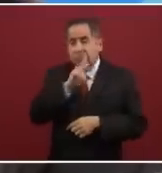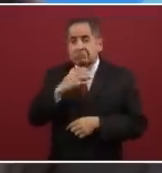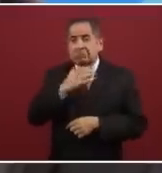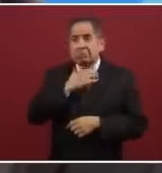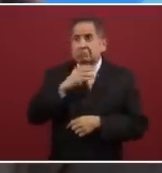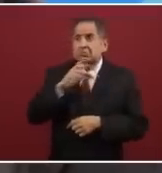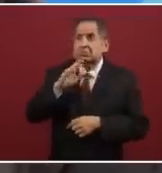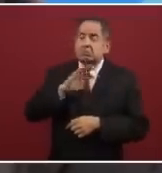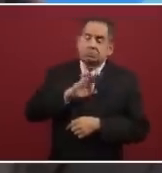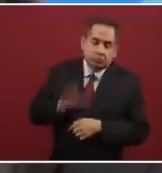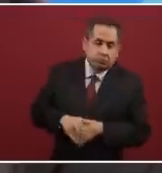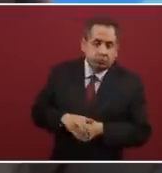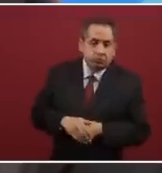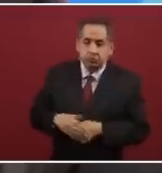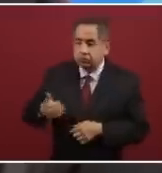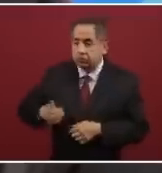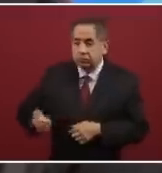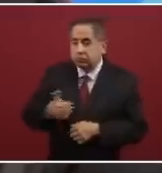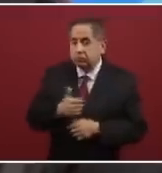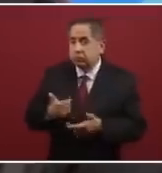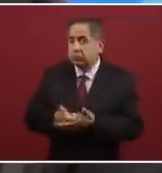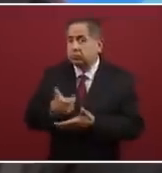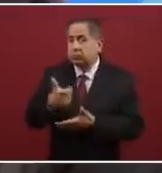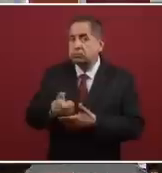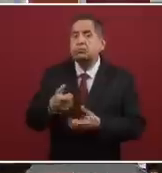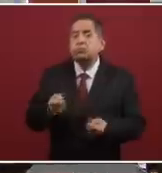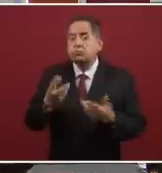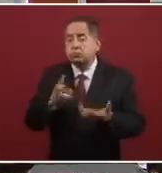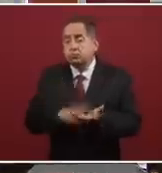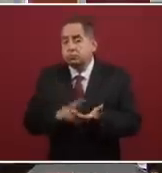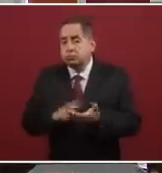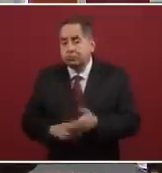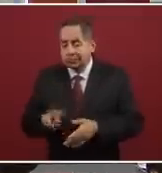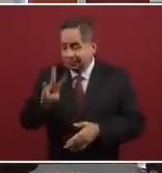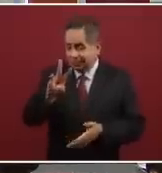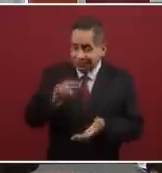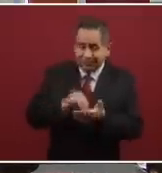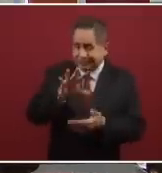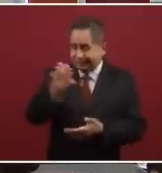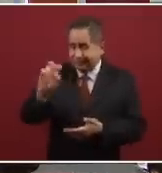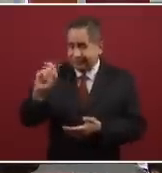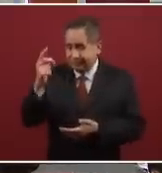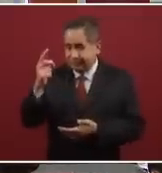Les cobran $3,500 persona.